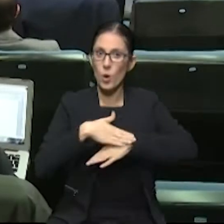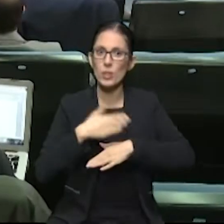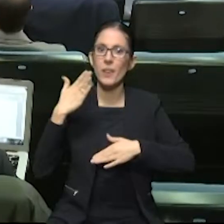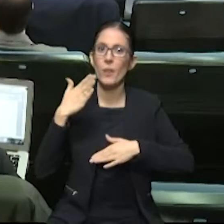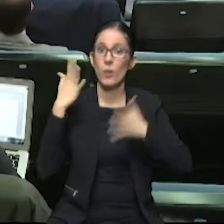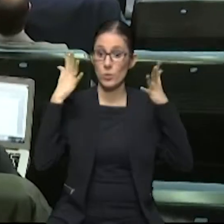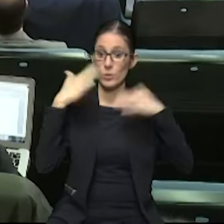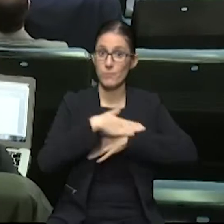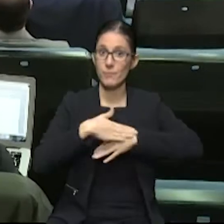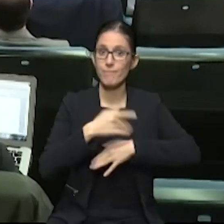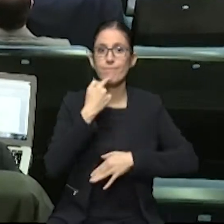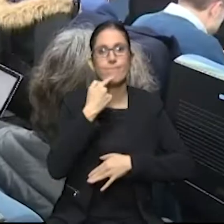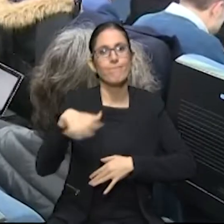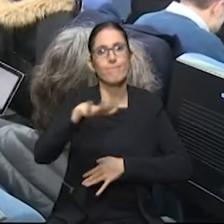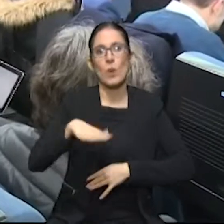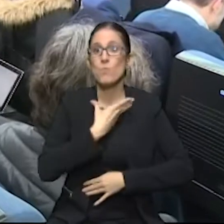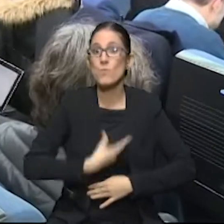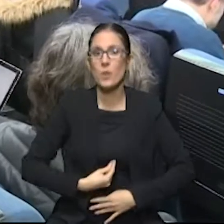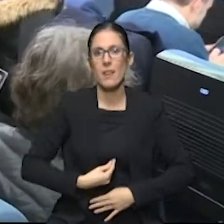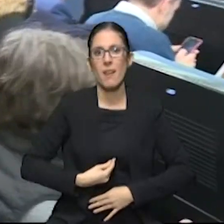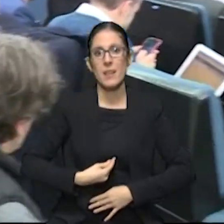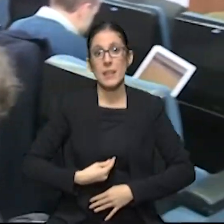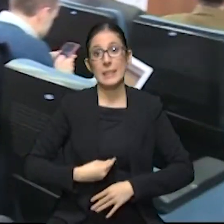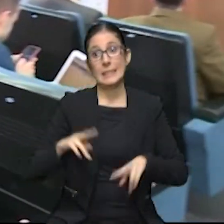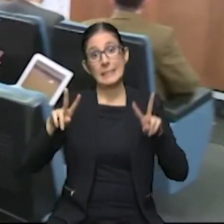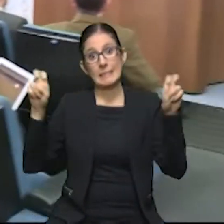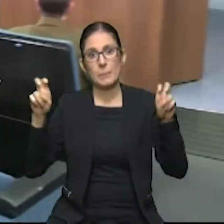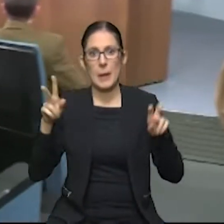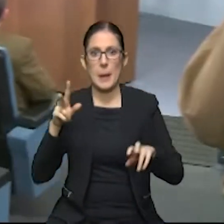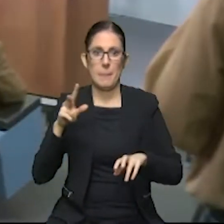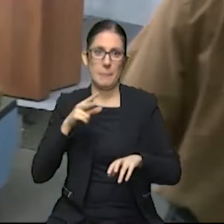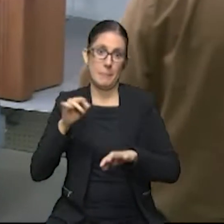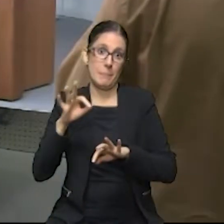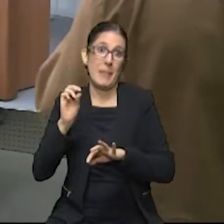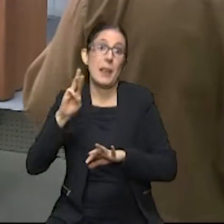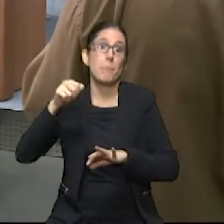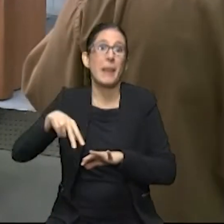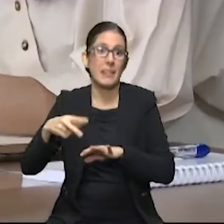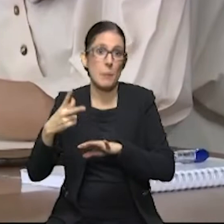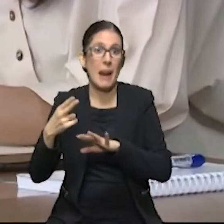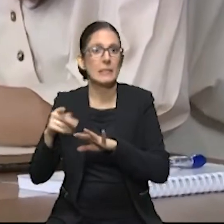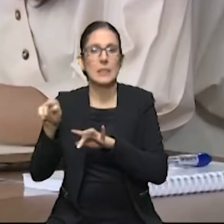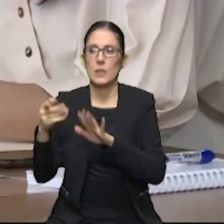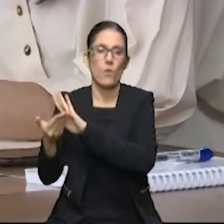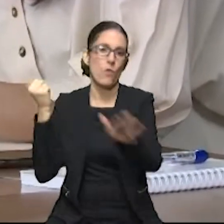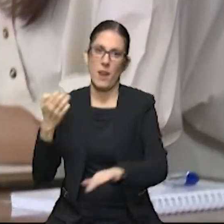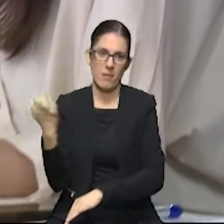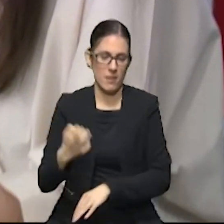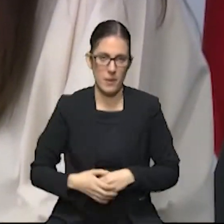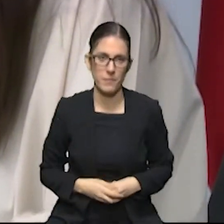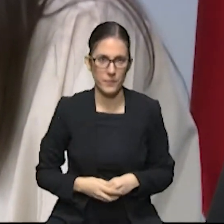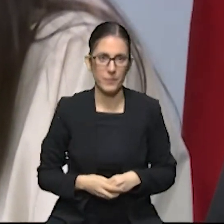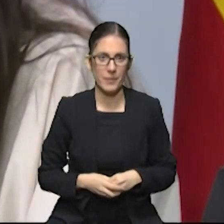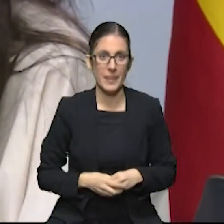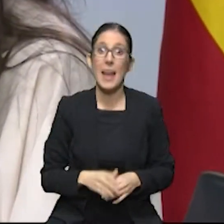un requerimiento a la región de Murcia para que retire ese polémico pin parental. Por lo demás, también se han referido